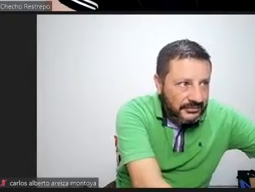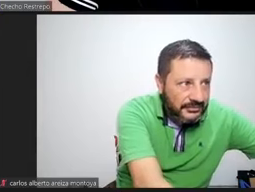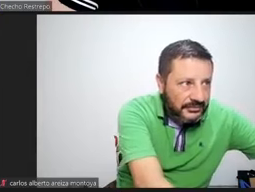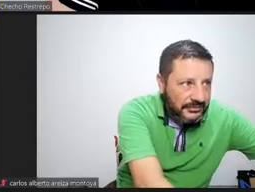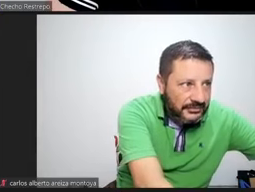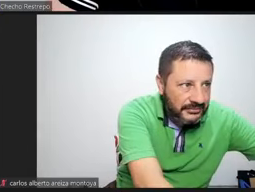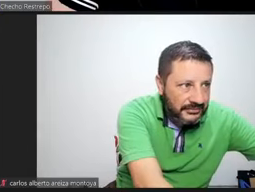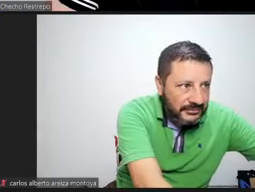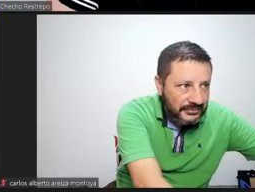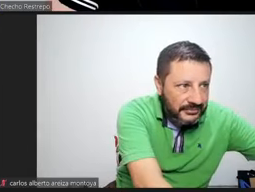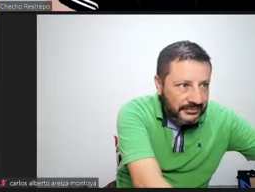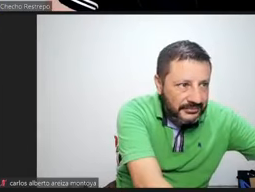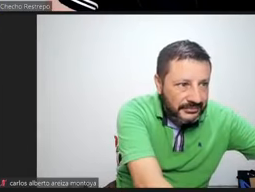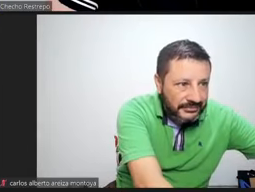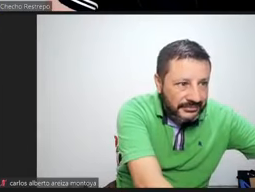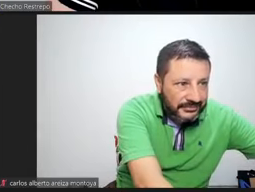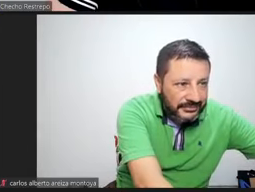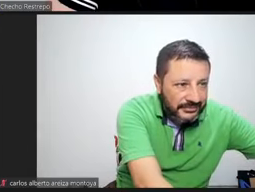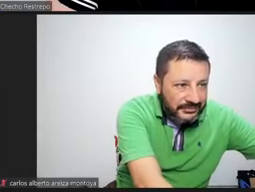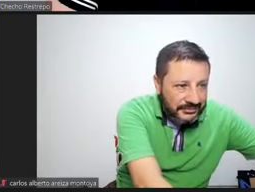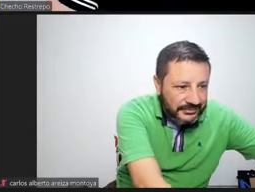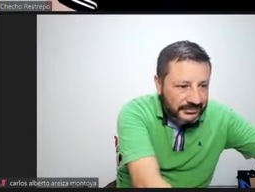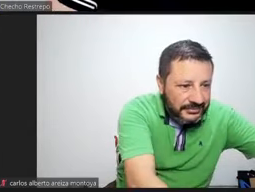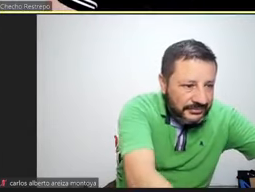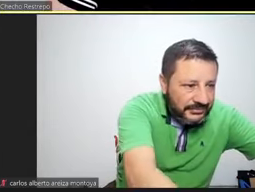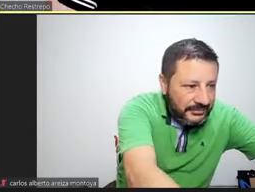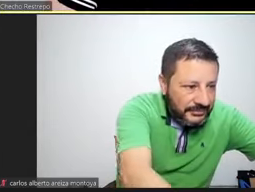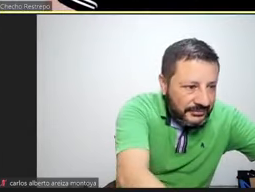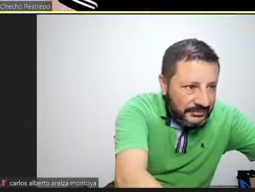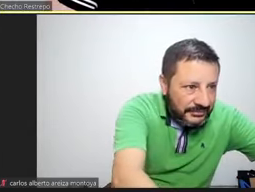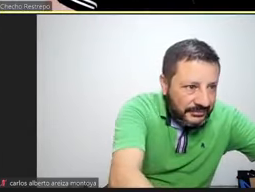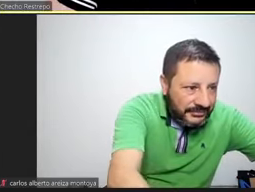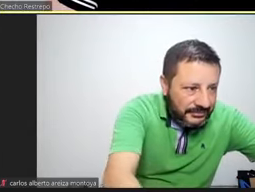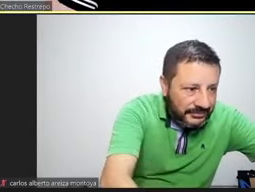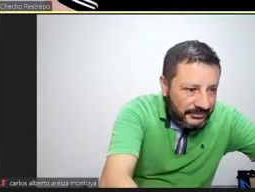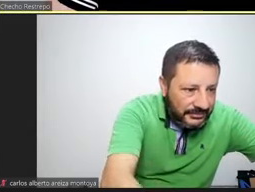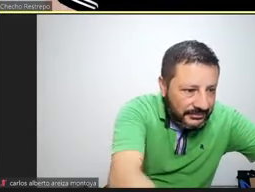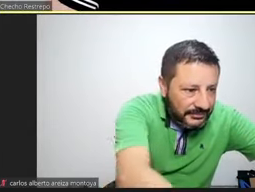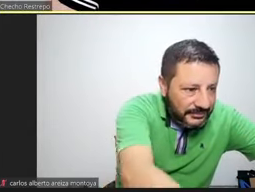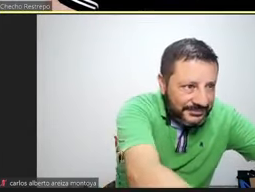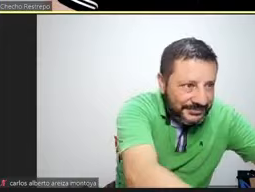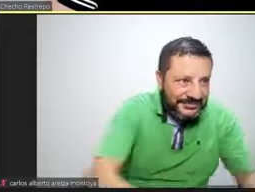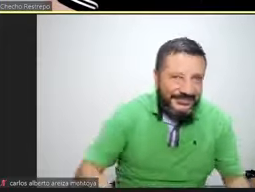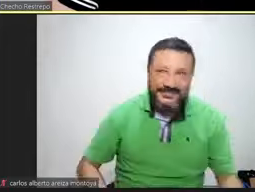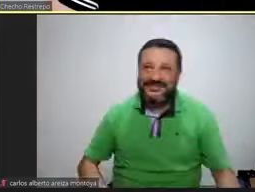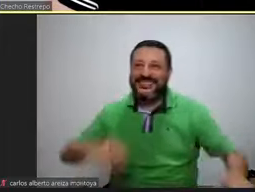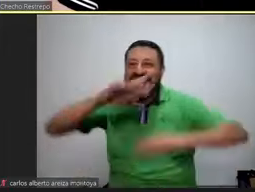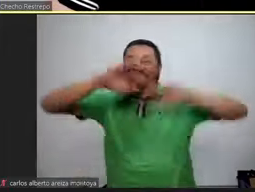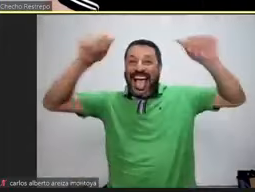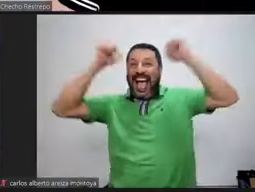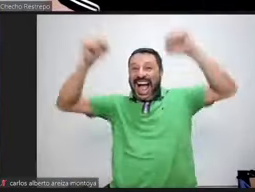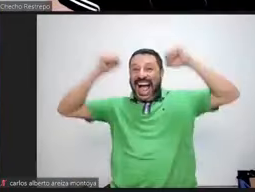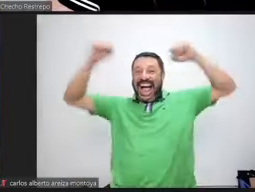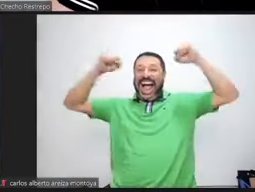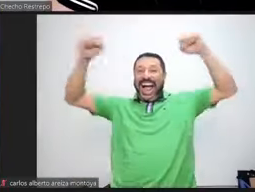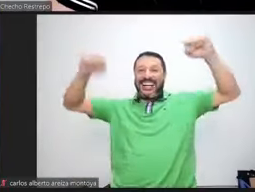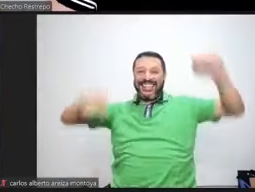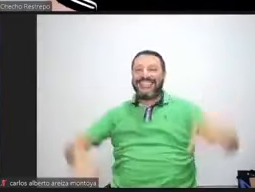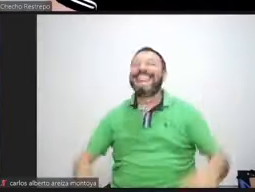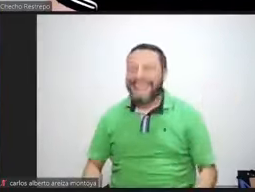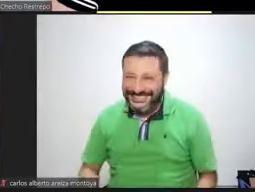sea, ella es otro nivel, pues. Ella lo hace, Carlos, y yo vamos a nadar. Claro, se nos acabó el tiempo.